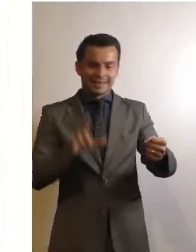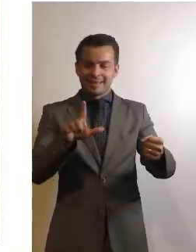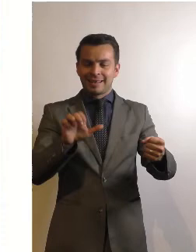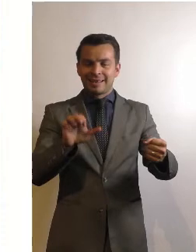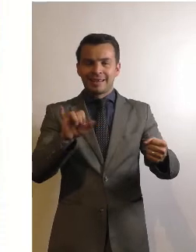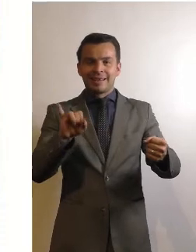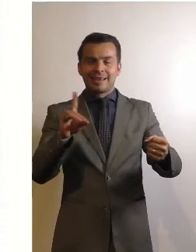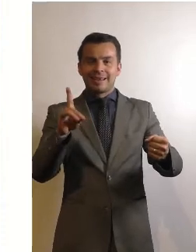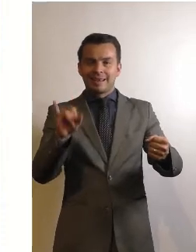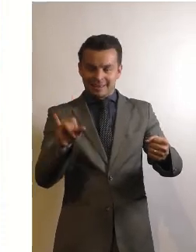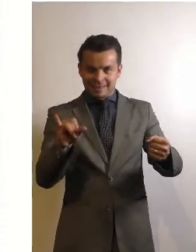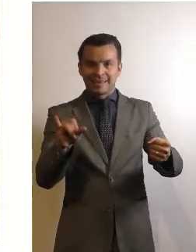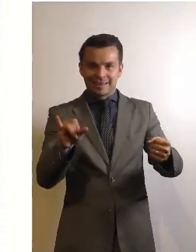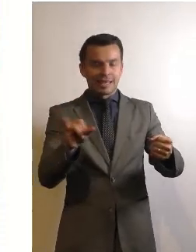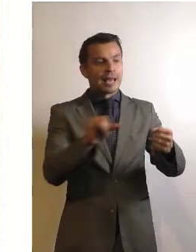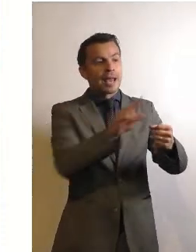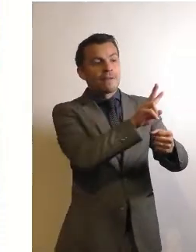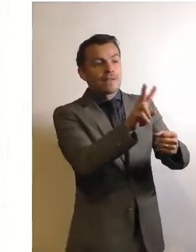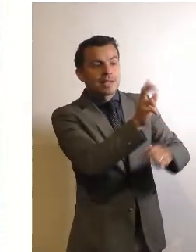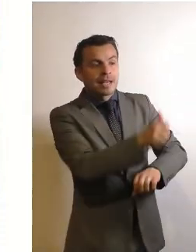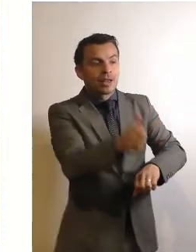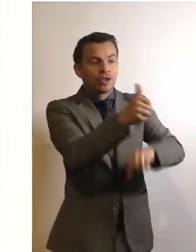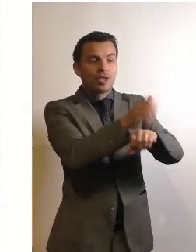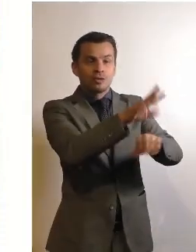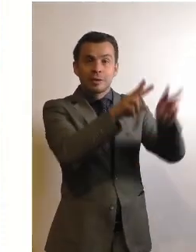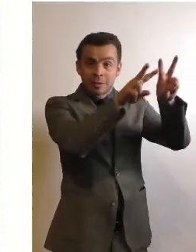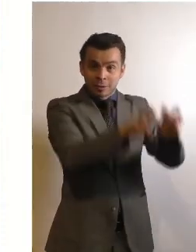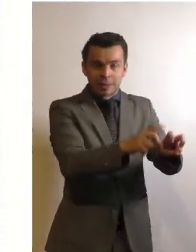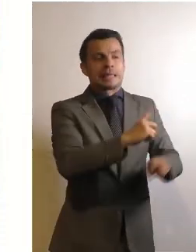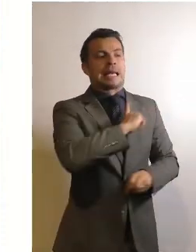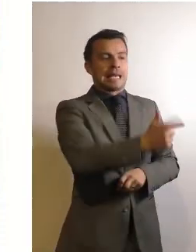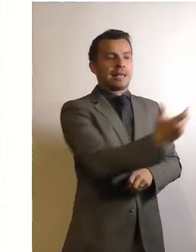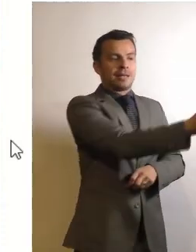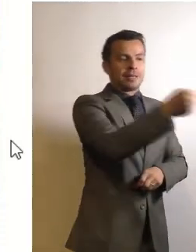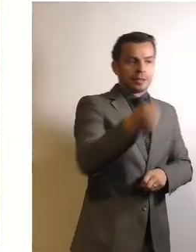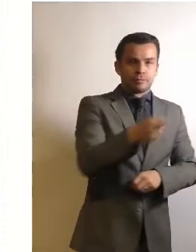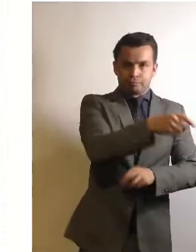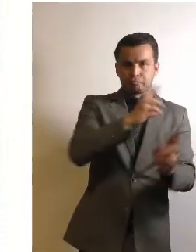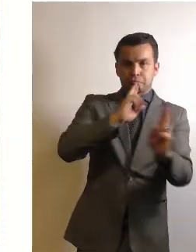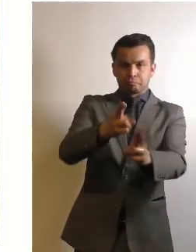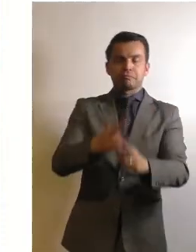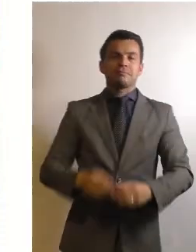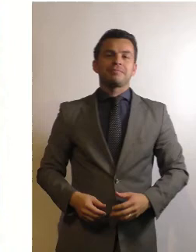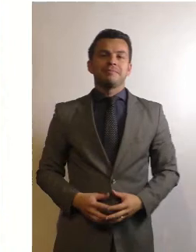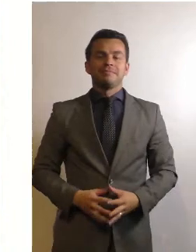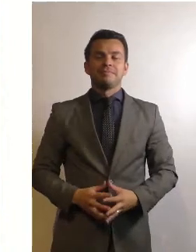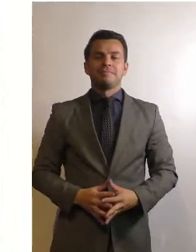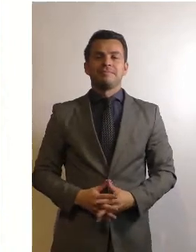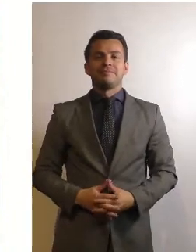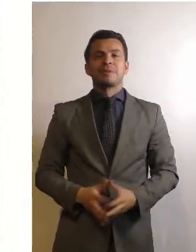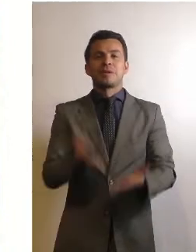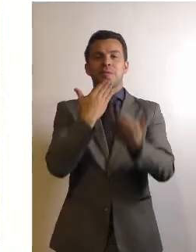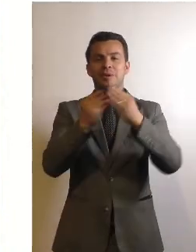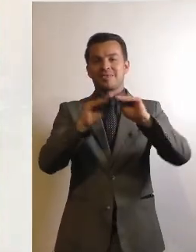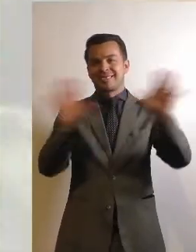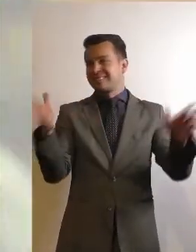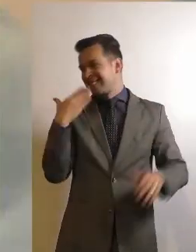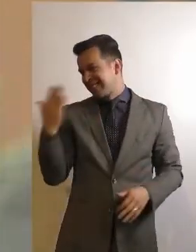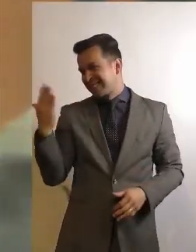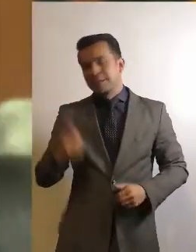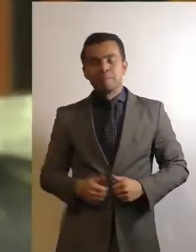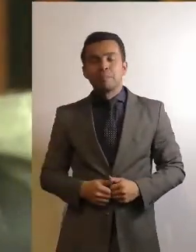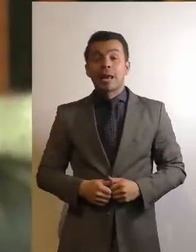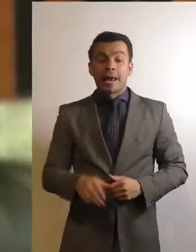de formación de la Vicerrectoría de Investigaciones, para que dé respuesta a esta pregunta. Buenos días, muchas gracias. Bueno, desde